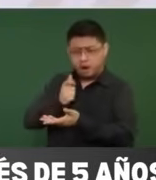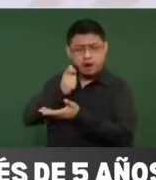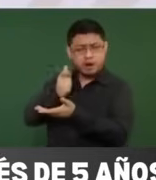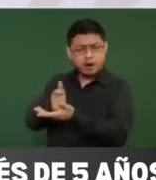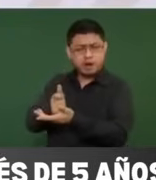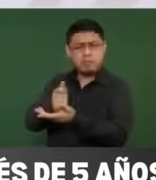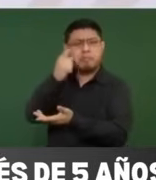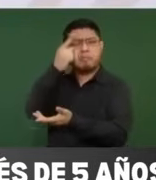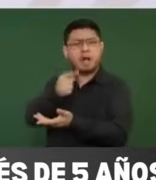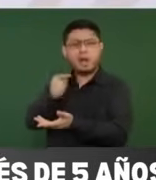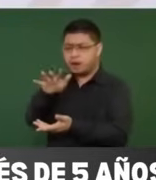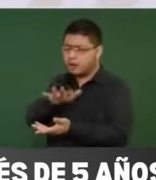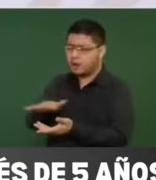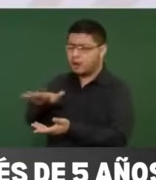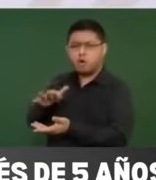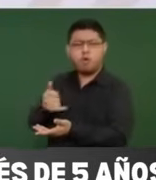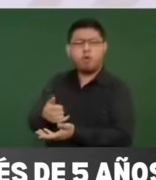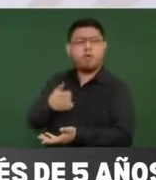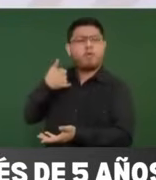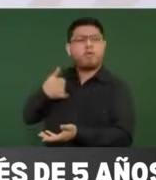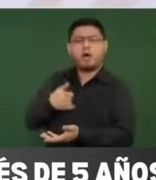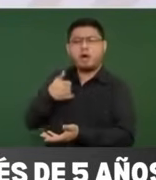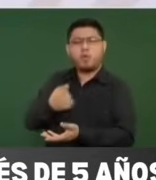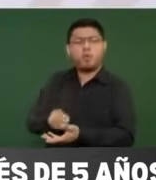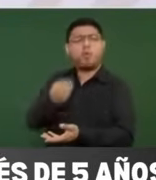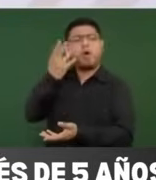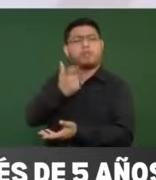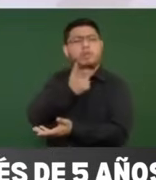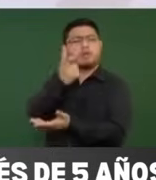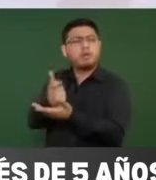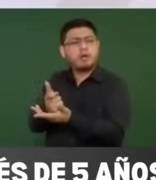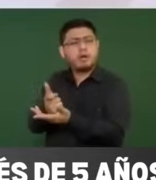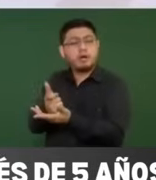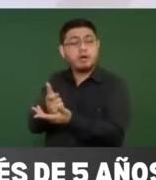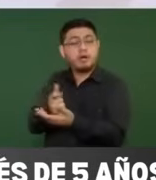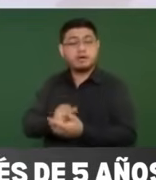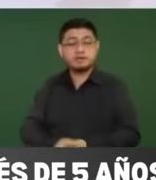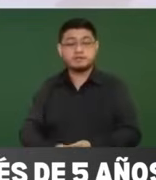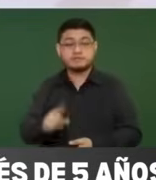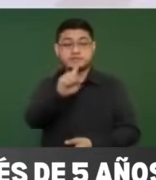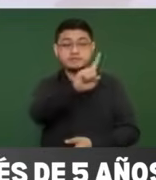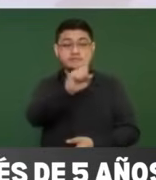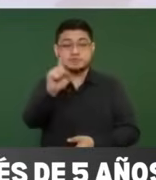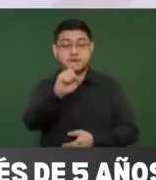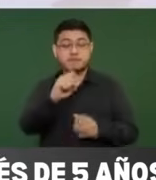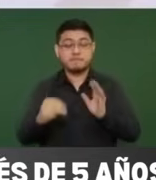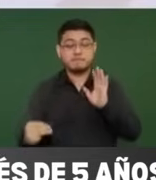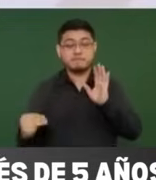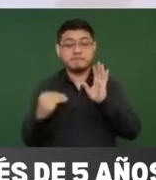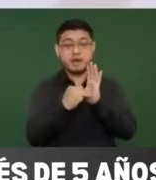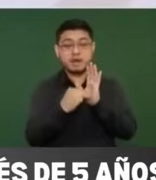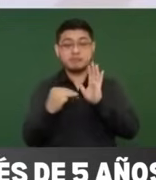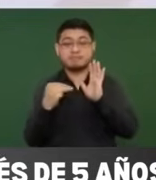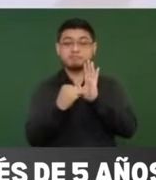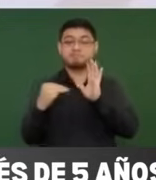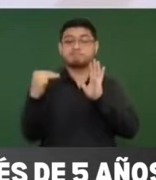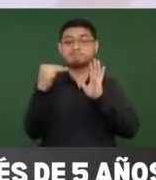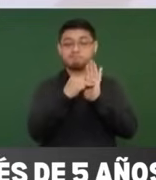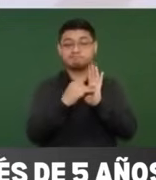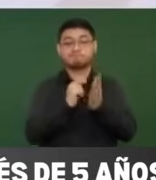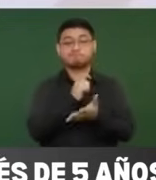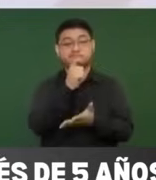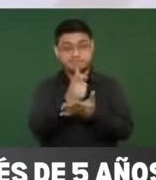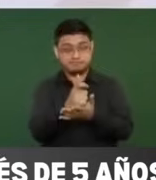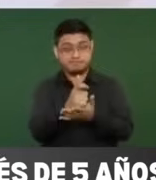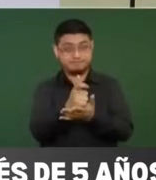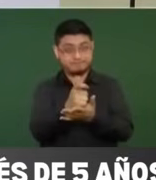para los jóvenes? Solo en este programa, 100 mil millones de pesos. Es